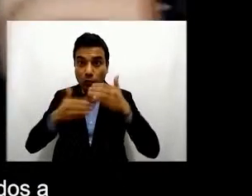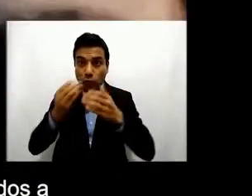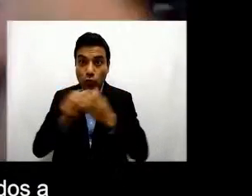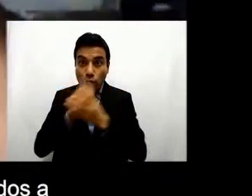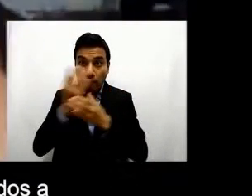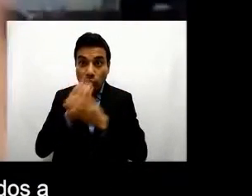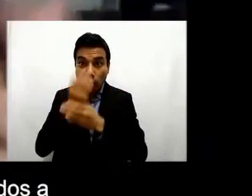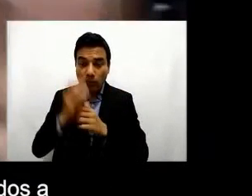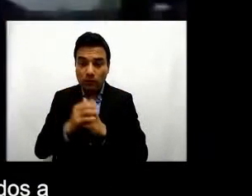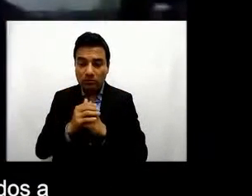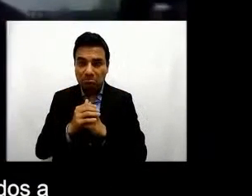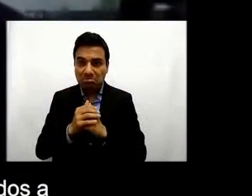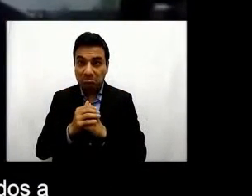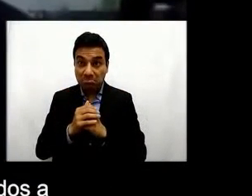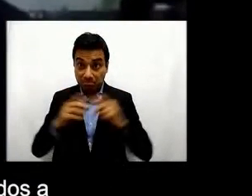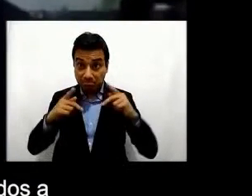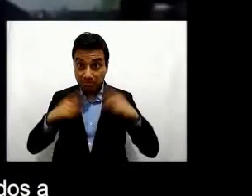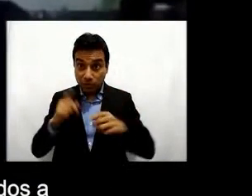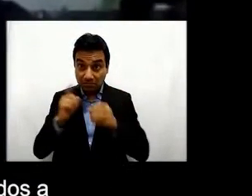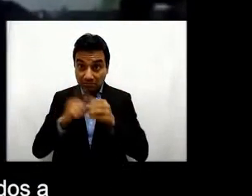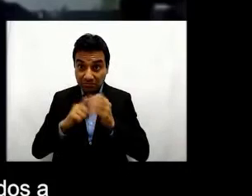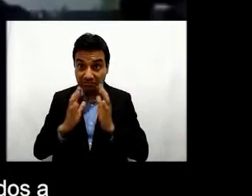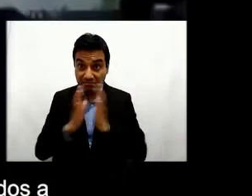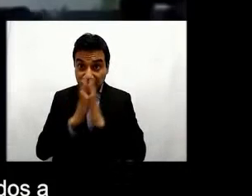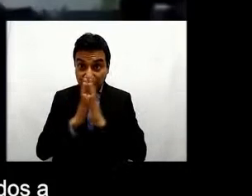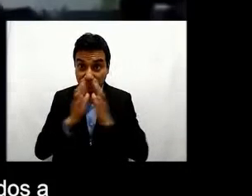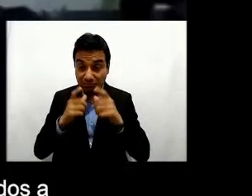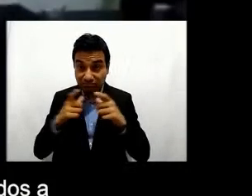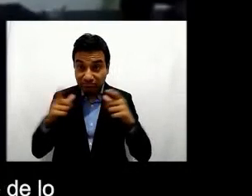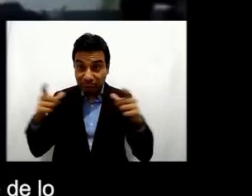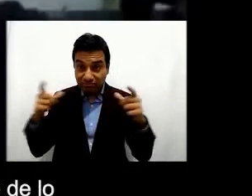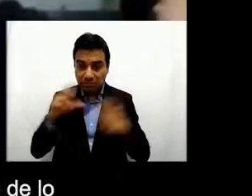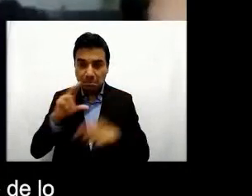estaban acostumbradas a comenzar a tener interacciones